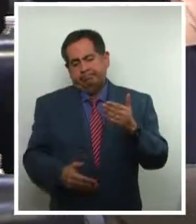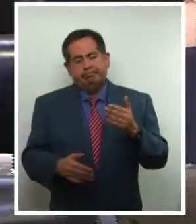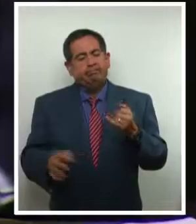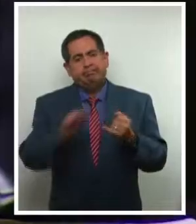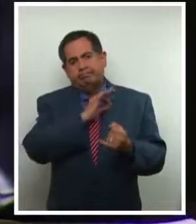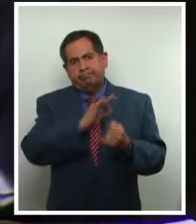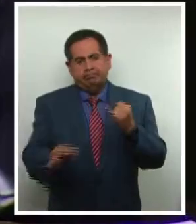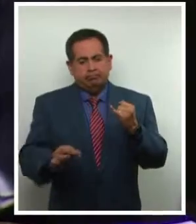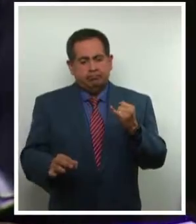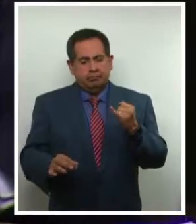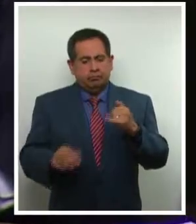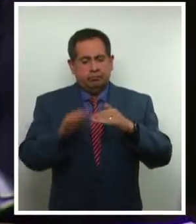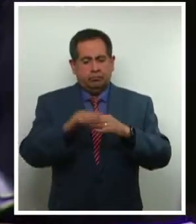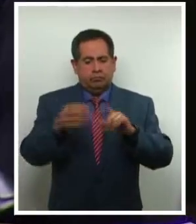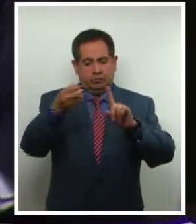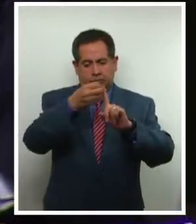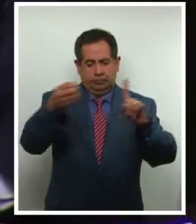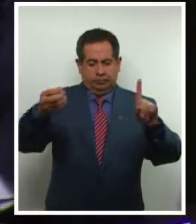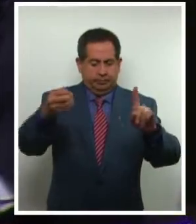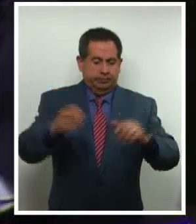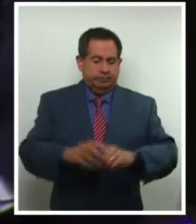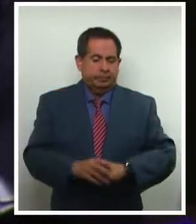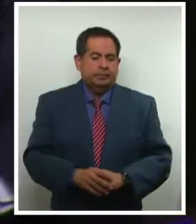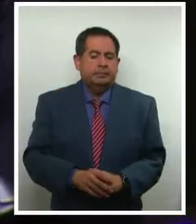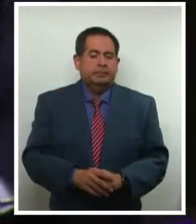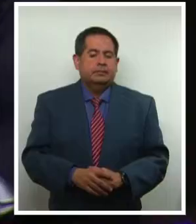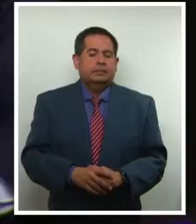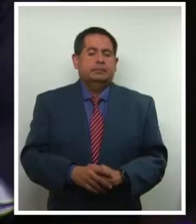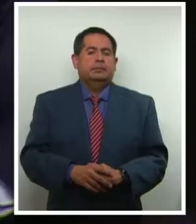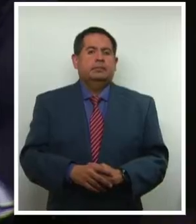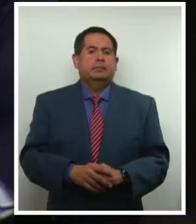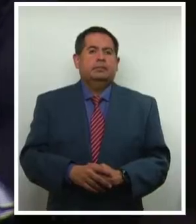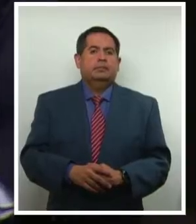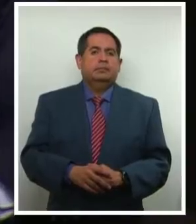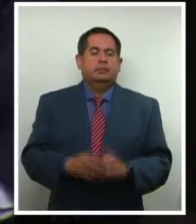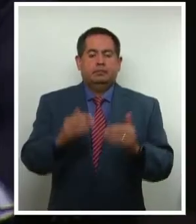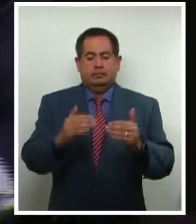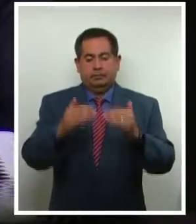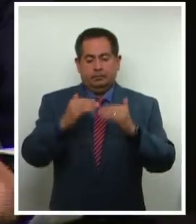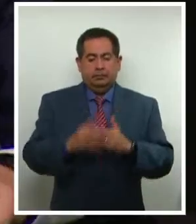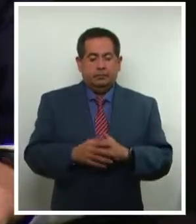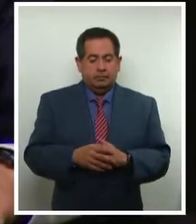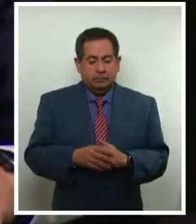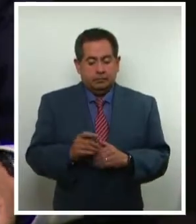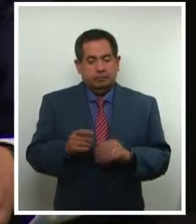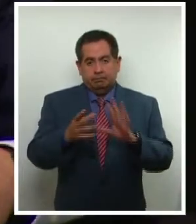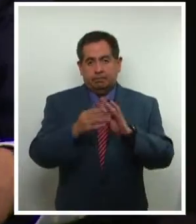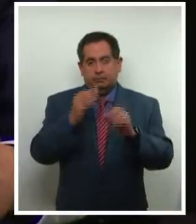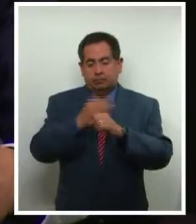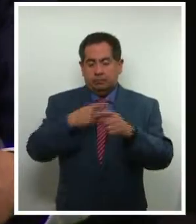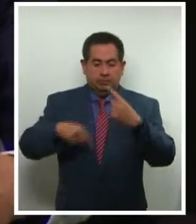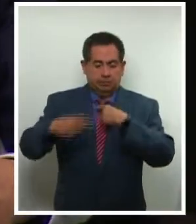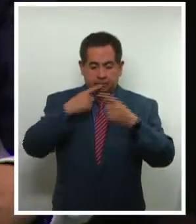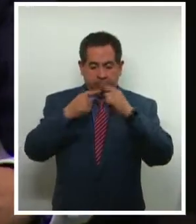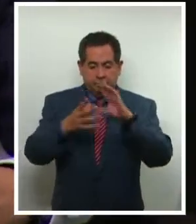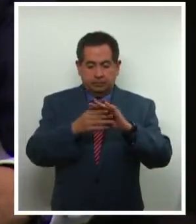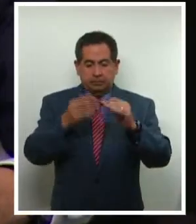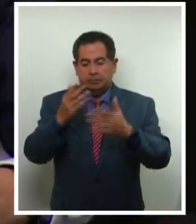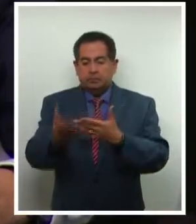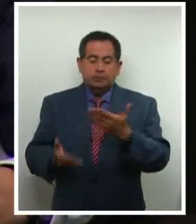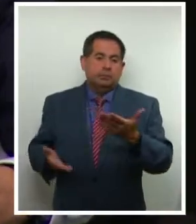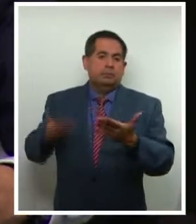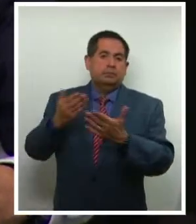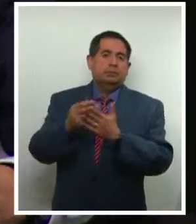penúltimo punto del orden del día. Así es que le solicito, que es el desahogo de la propuesta